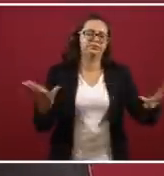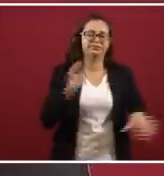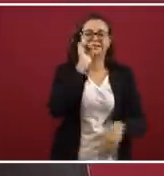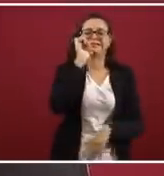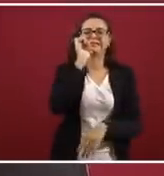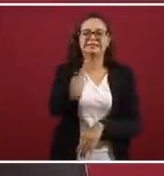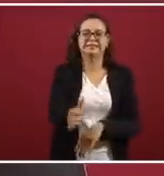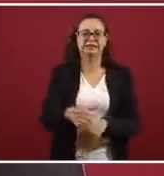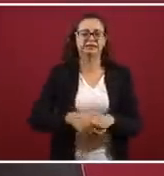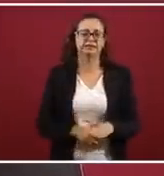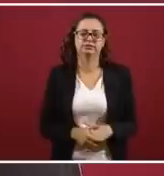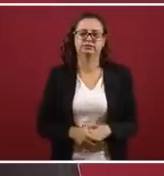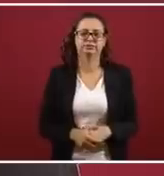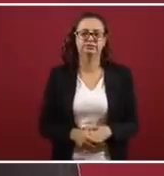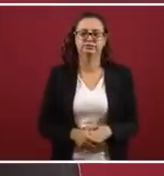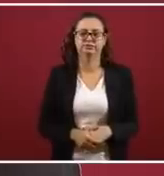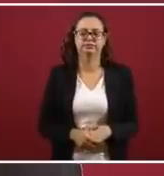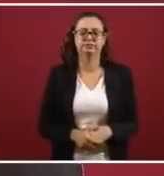Entonces,